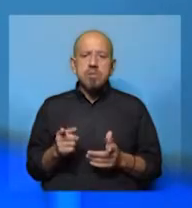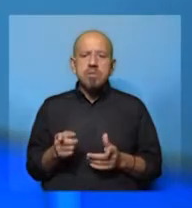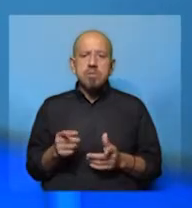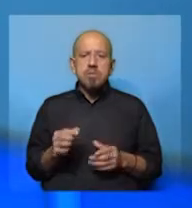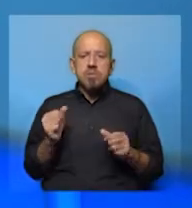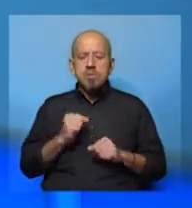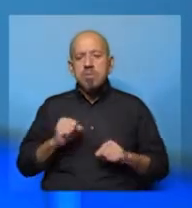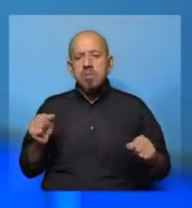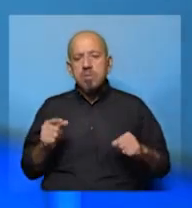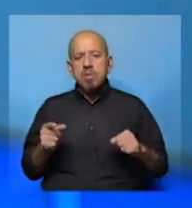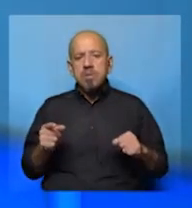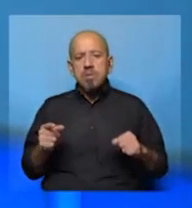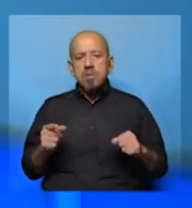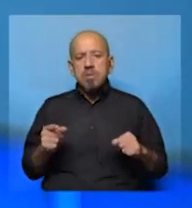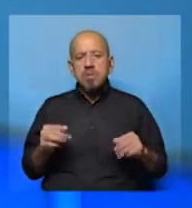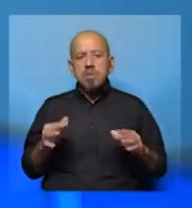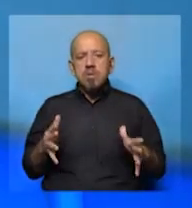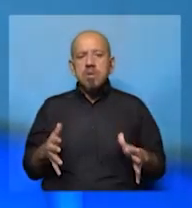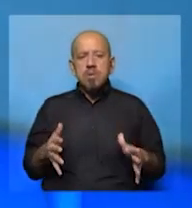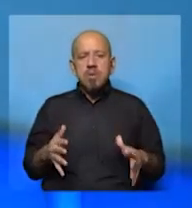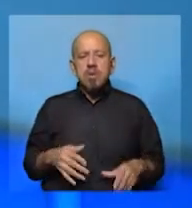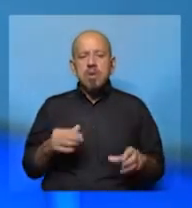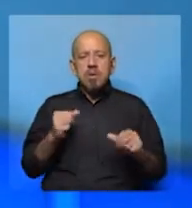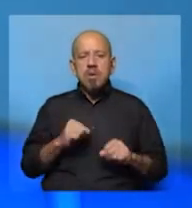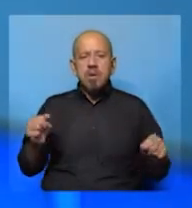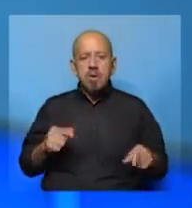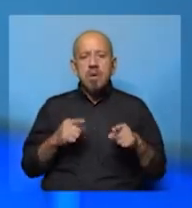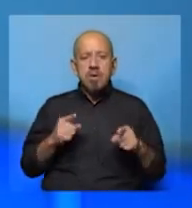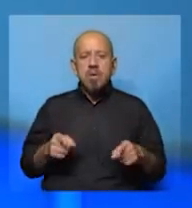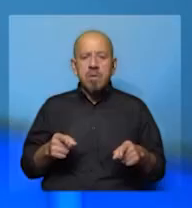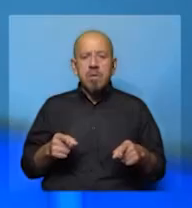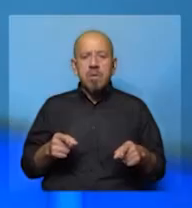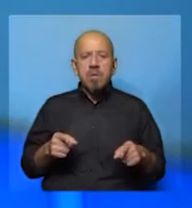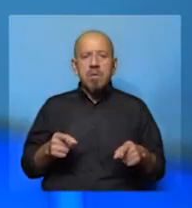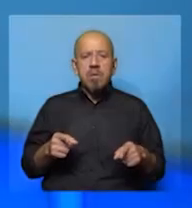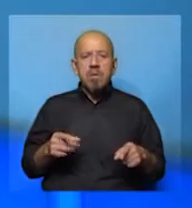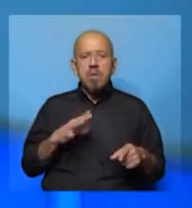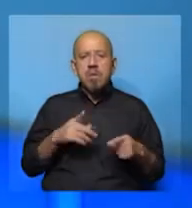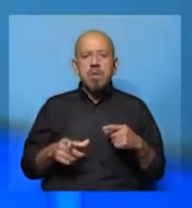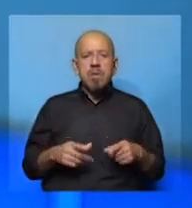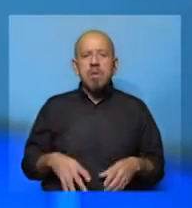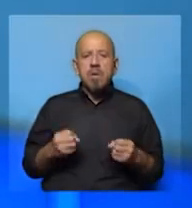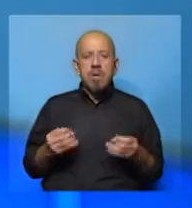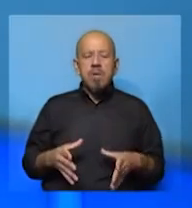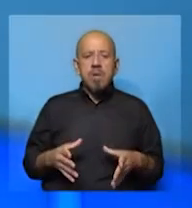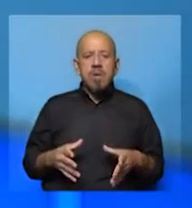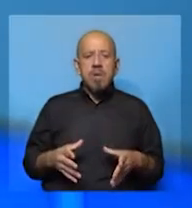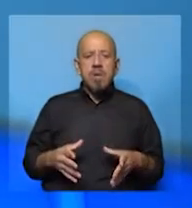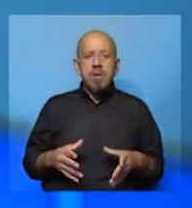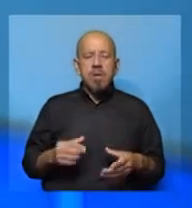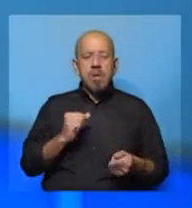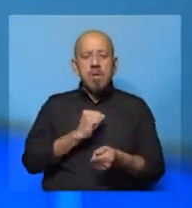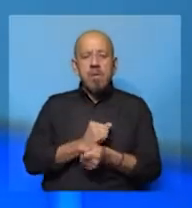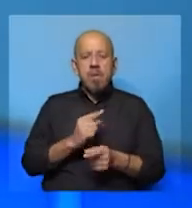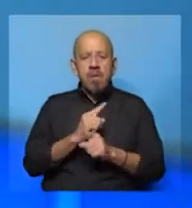este llevarlos y que permanezcan en el lugar al que tú los llevaste porque no están privados de libertad